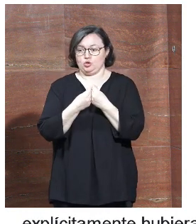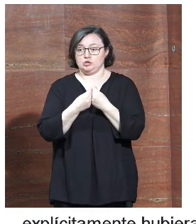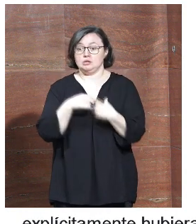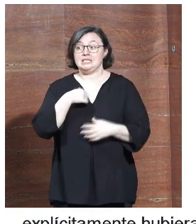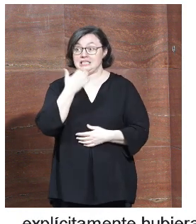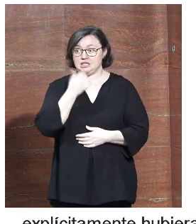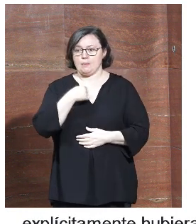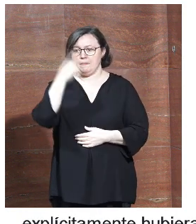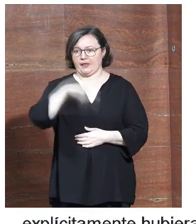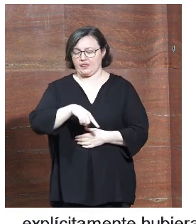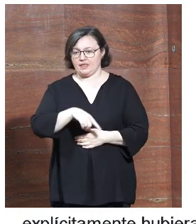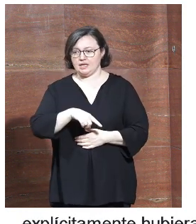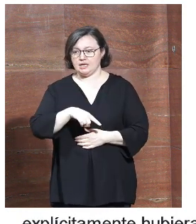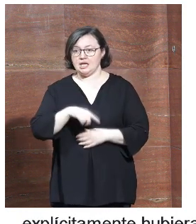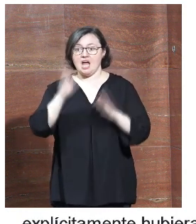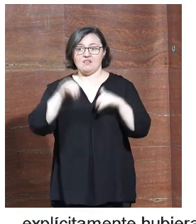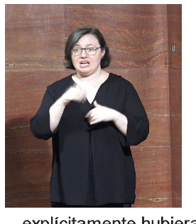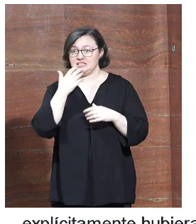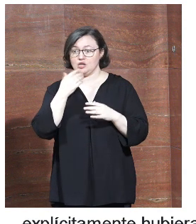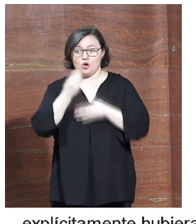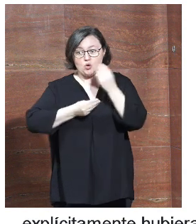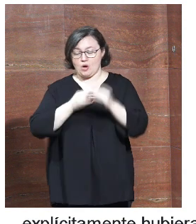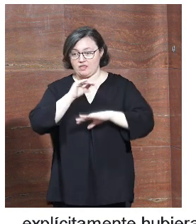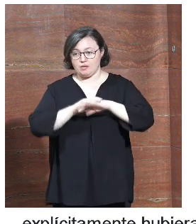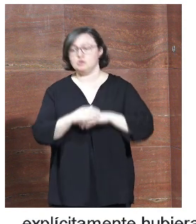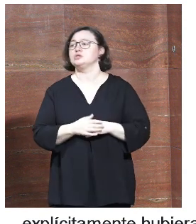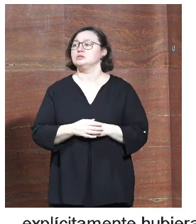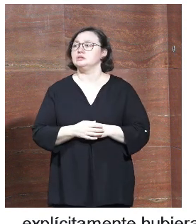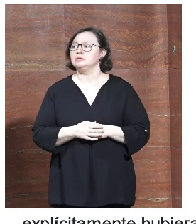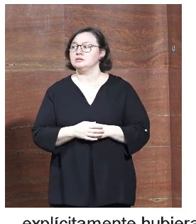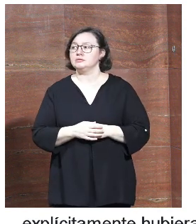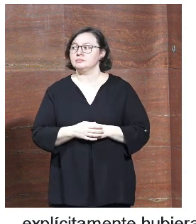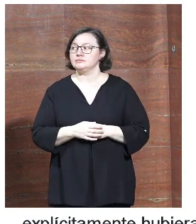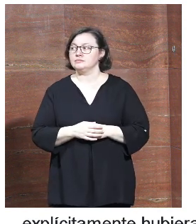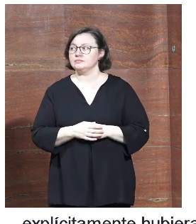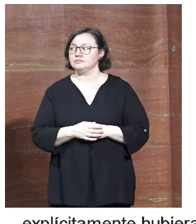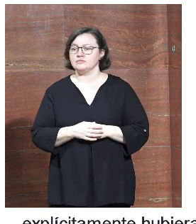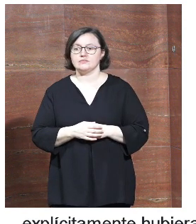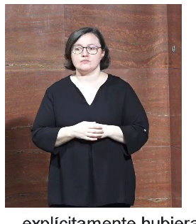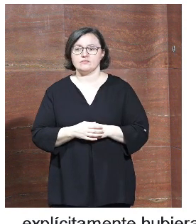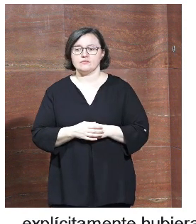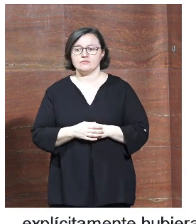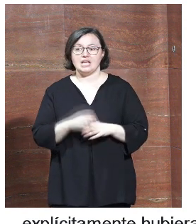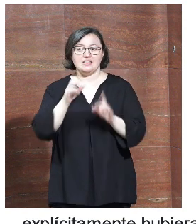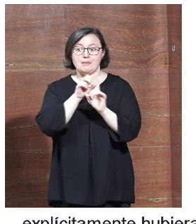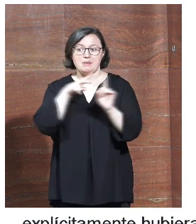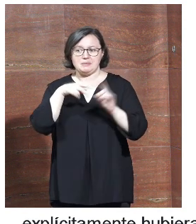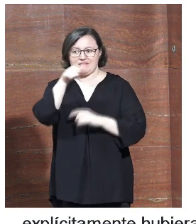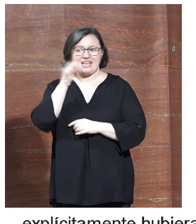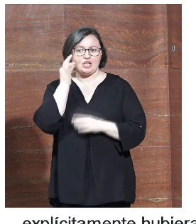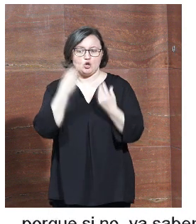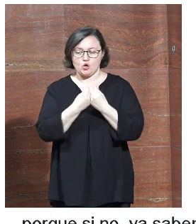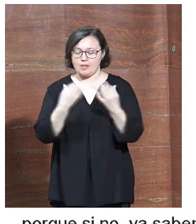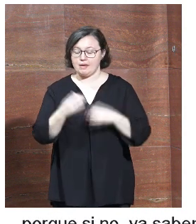pastel no estaría completo. No, tenemos claro que tiene que ser con perspectiva de género.